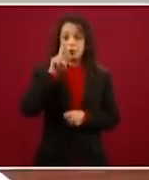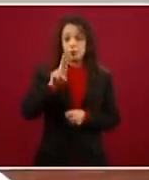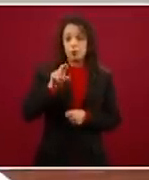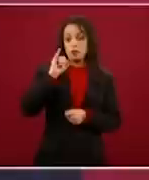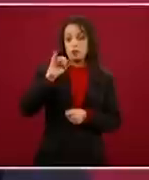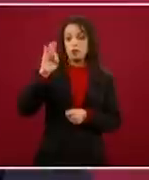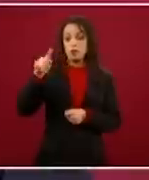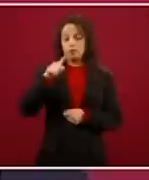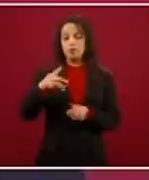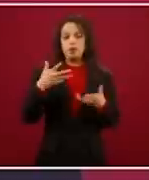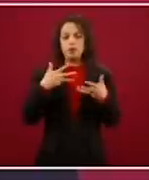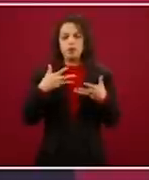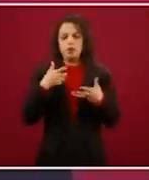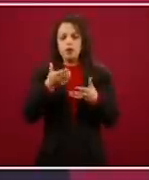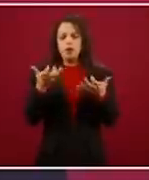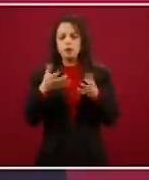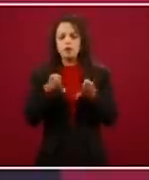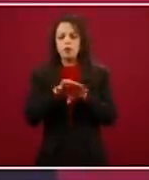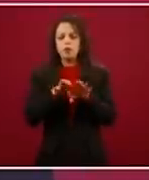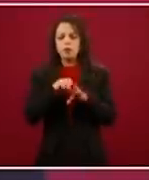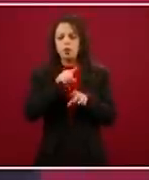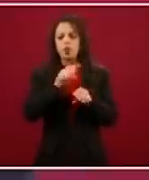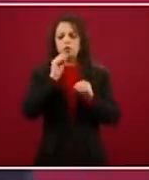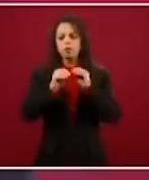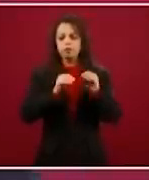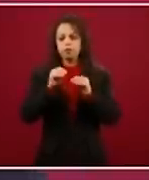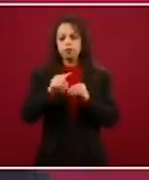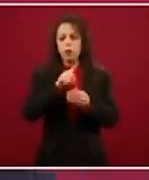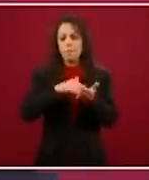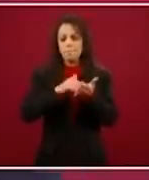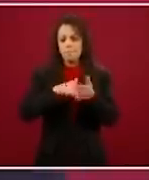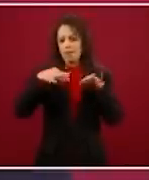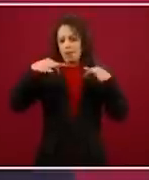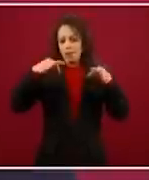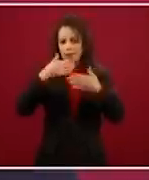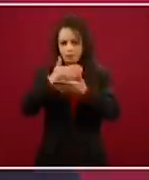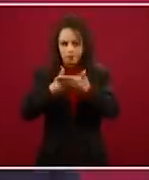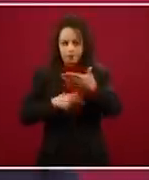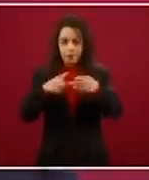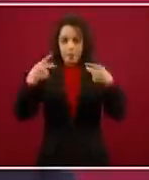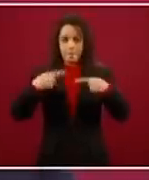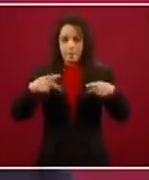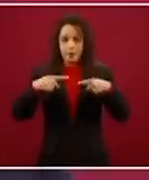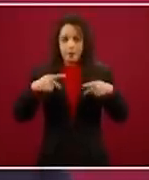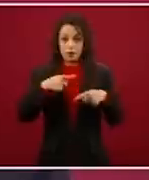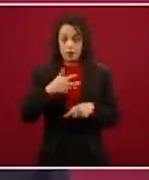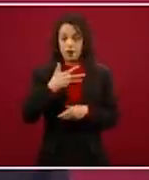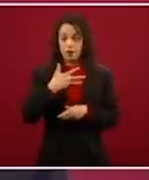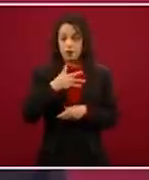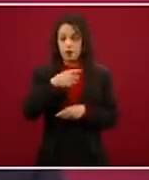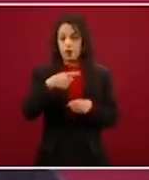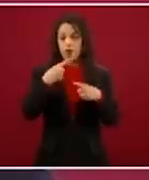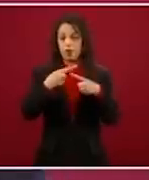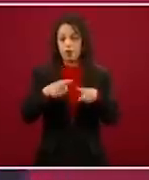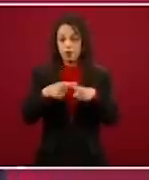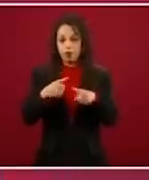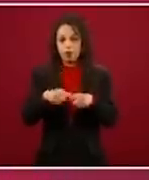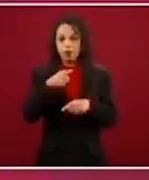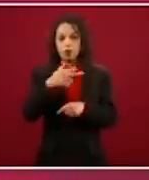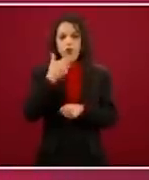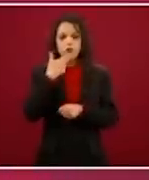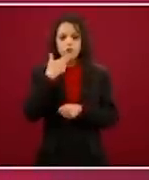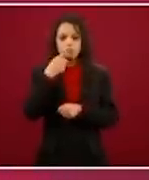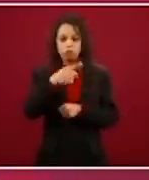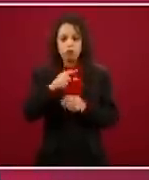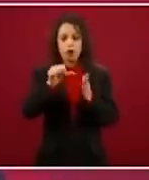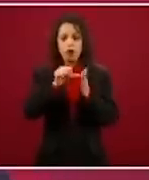layout para efecto de que un formato para efecto de que las personas que desarrollen este tipo de actividades, en términos del